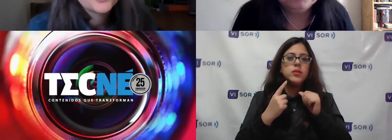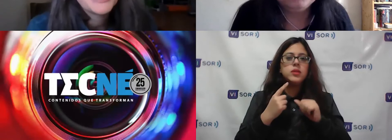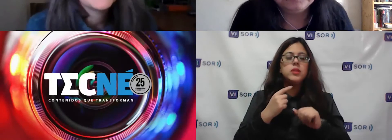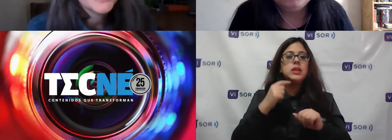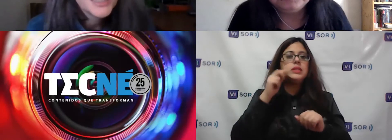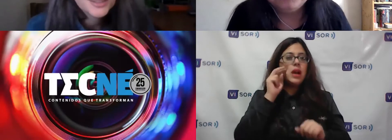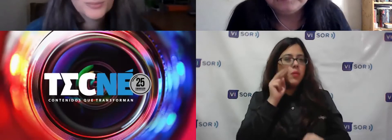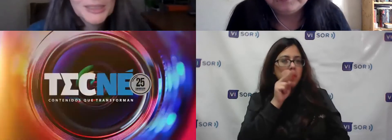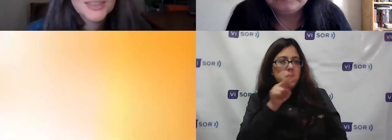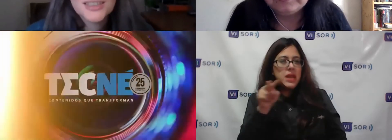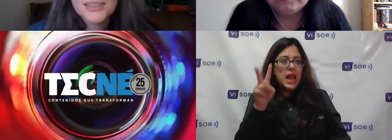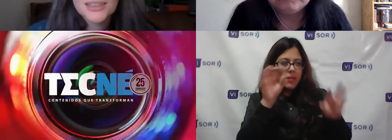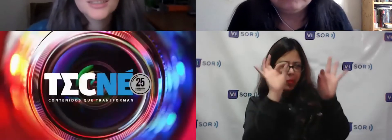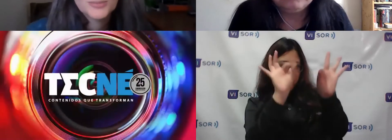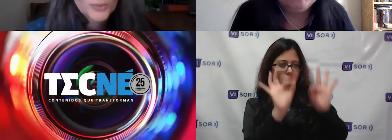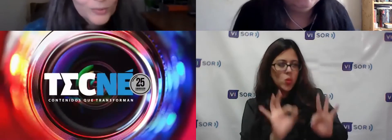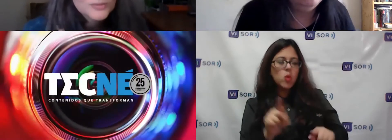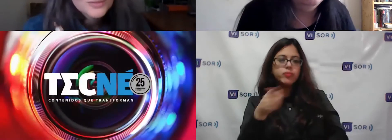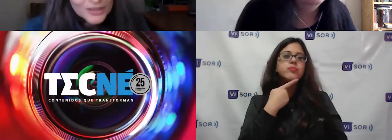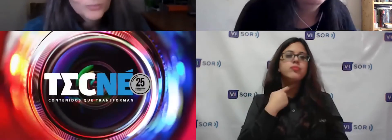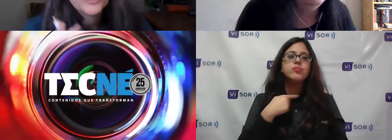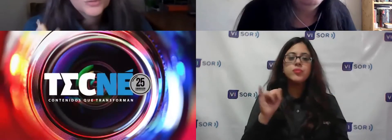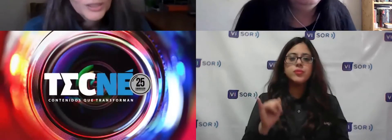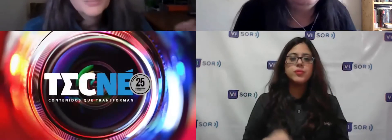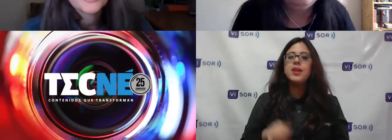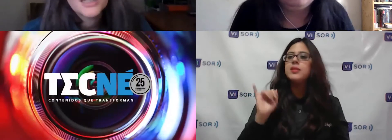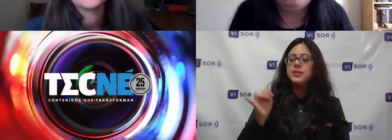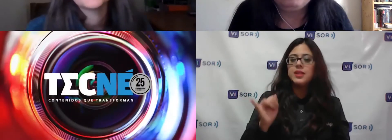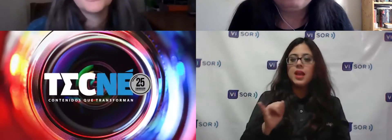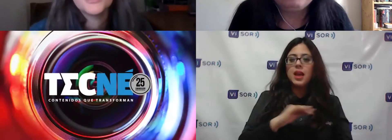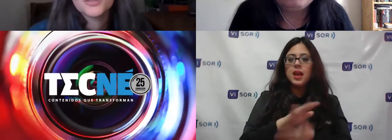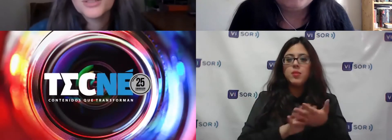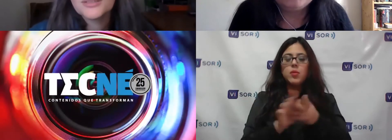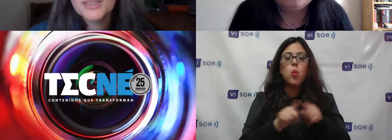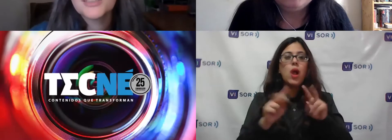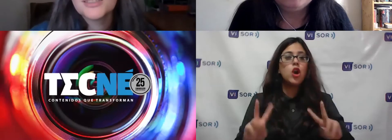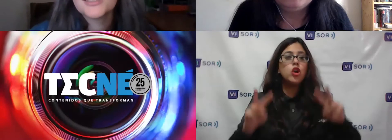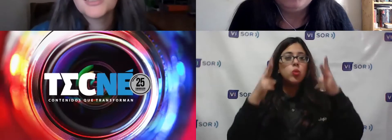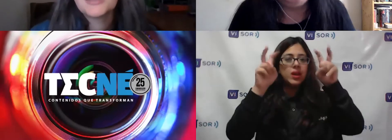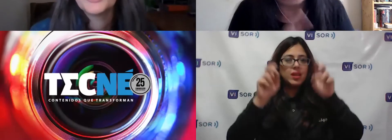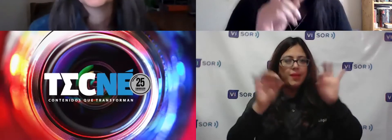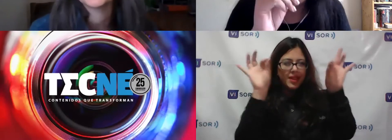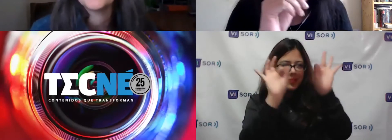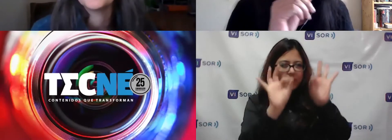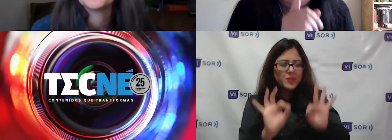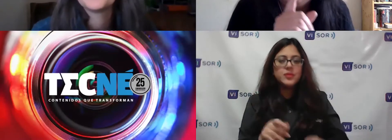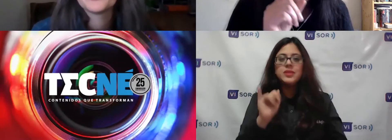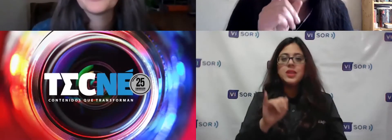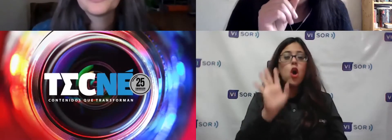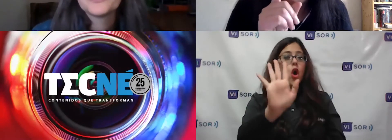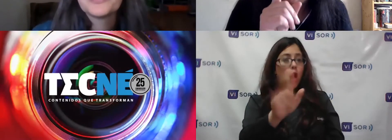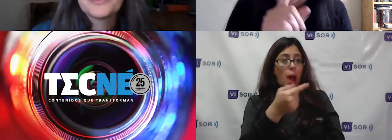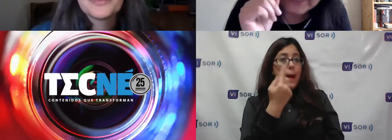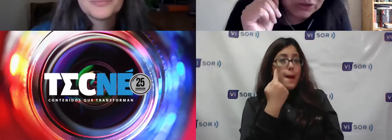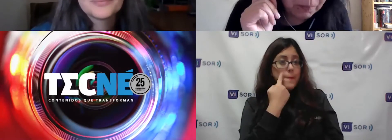el detalle son muy interesantes cómo construir a partir del detalle eso es un referente un